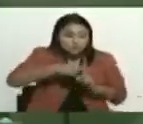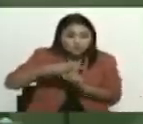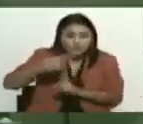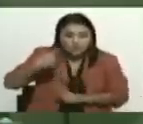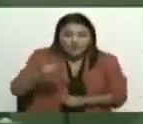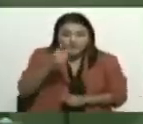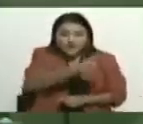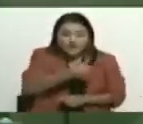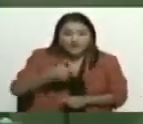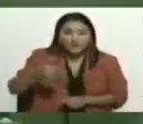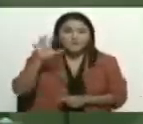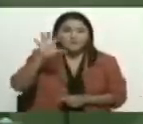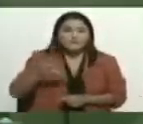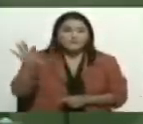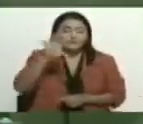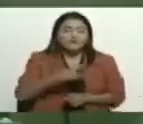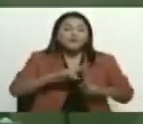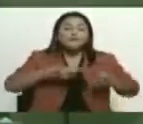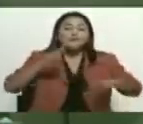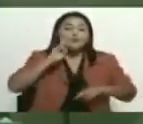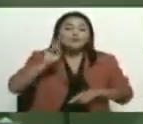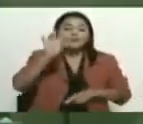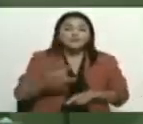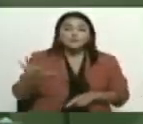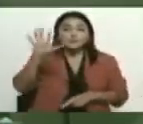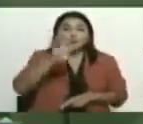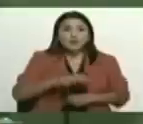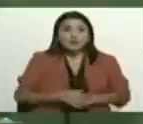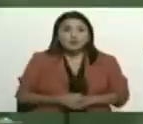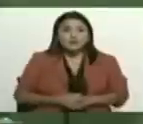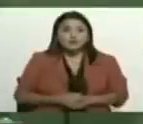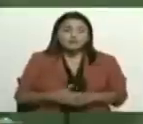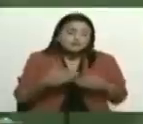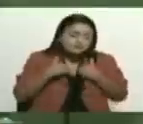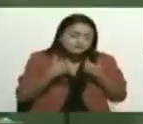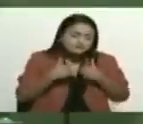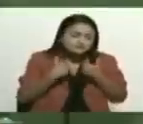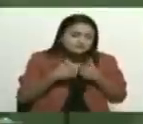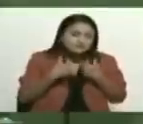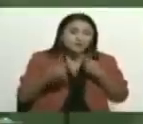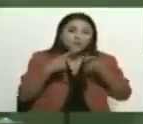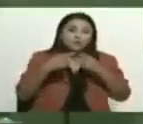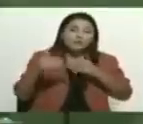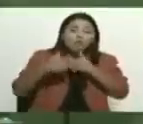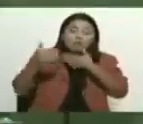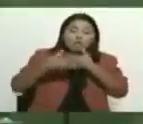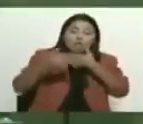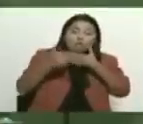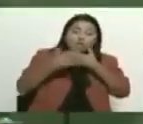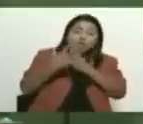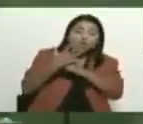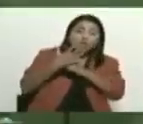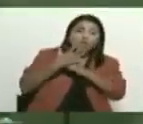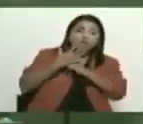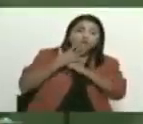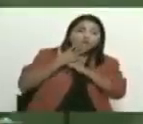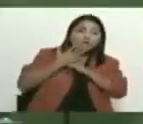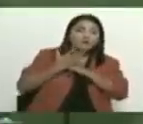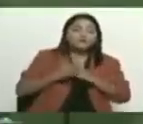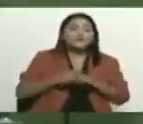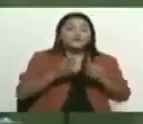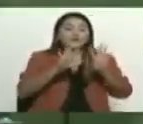potencialidades? La República Bolivariana de Venezuela ha sido víctima de una cruel política de agresión y asedio. Son más